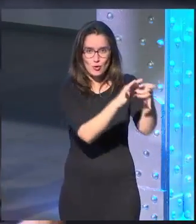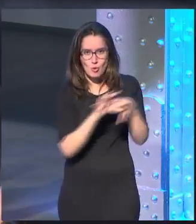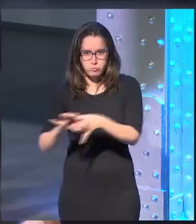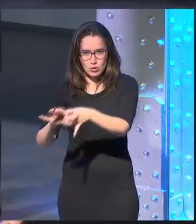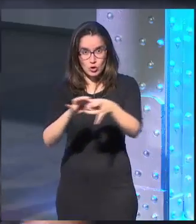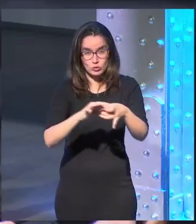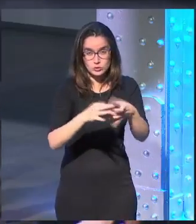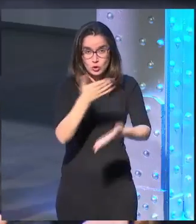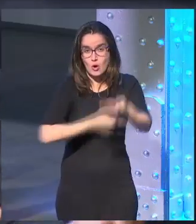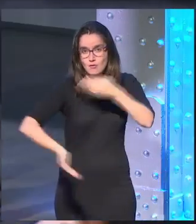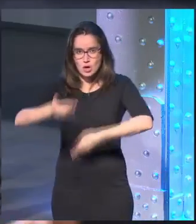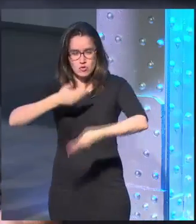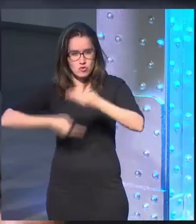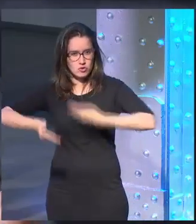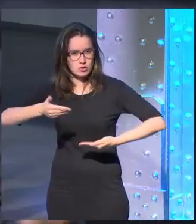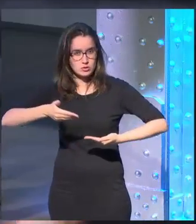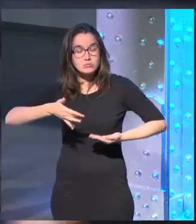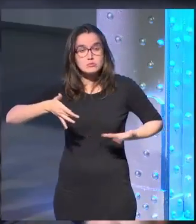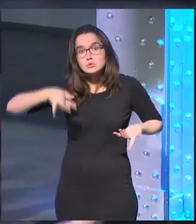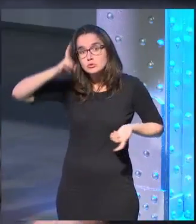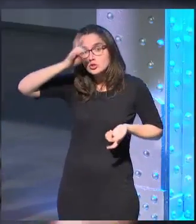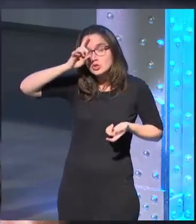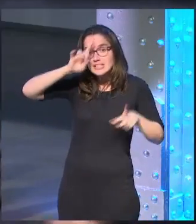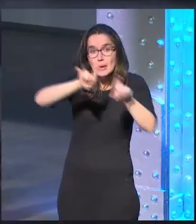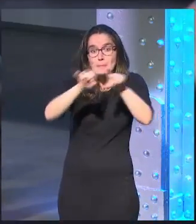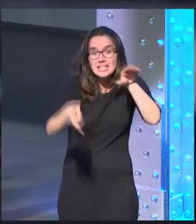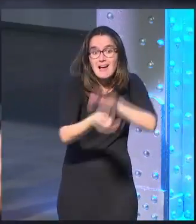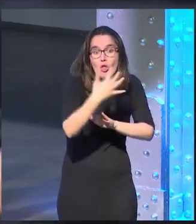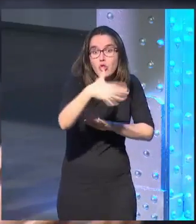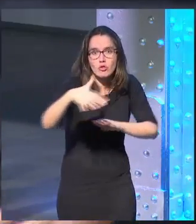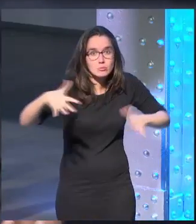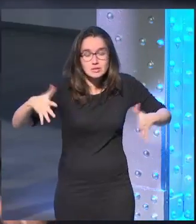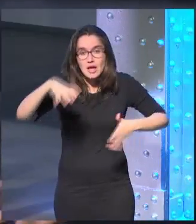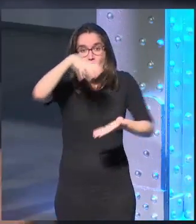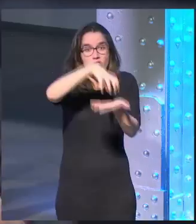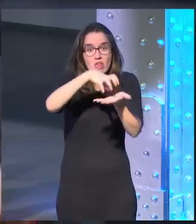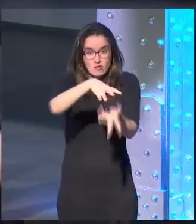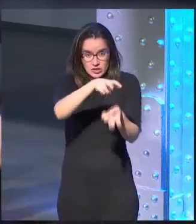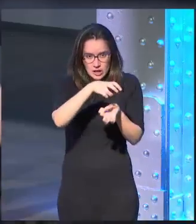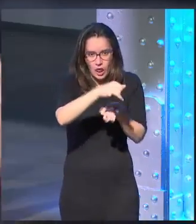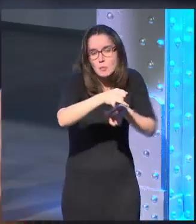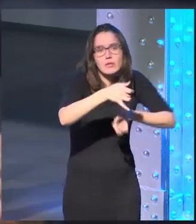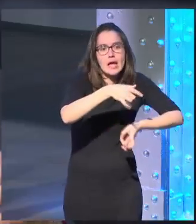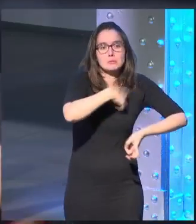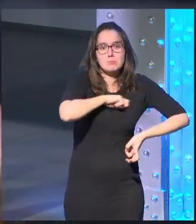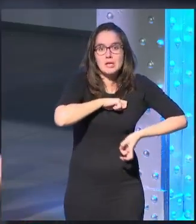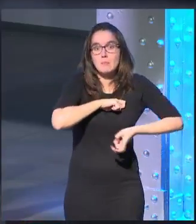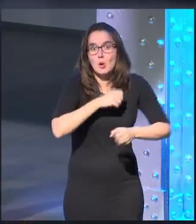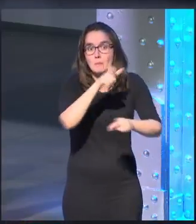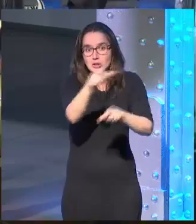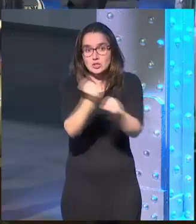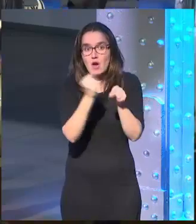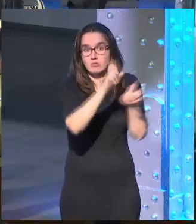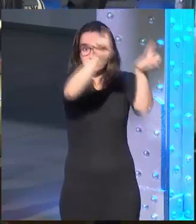el que no sabrían decir si de dónde es la startup, o sea, más allá de que tenga sede fiscal en un sitio. O sea, es decir, que efectivamente estamos en esas oportunidades